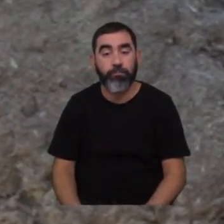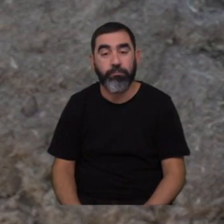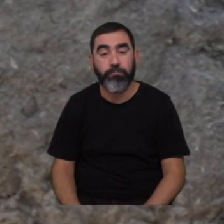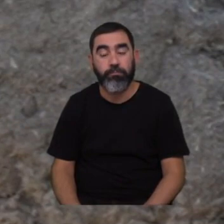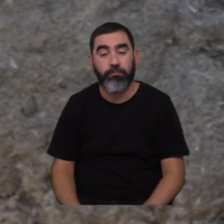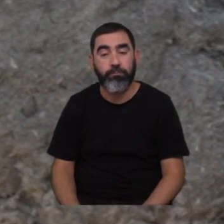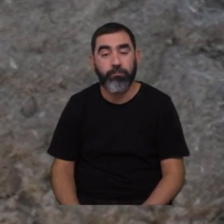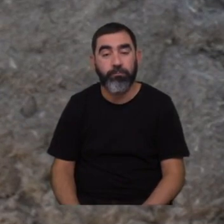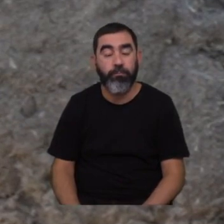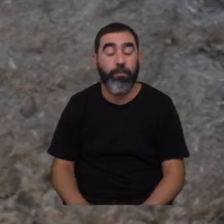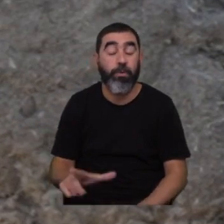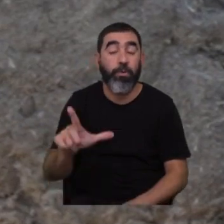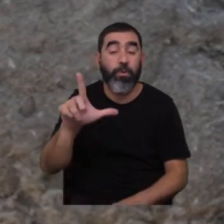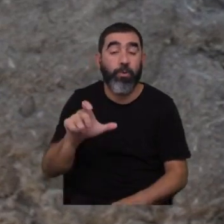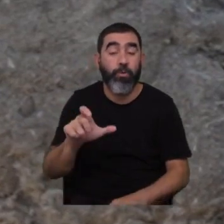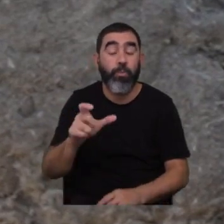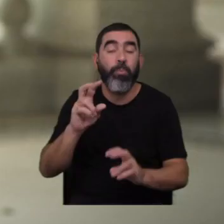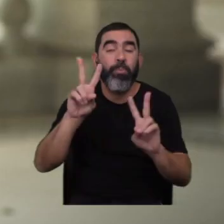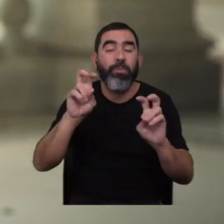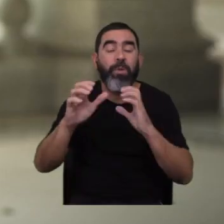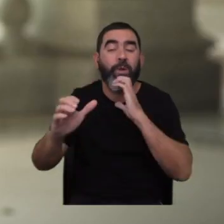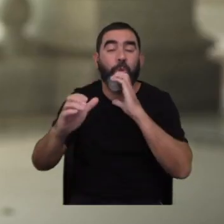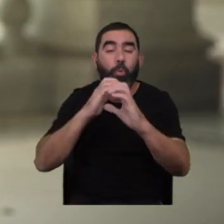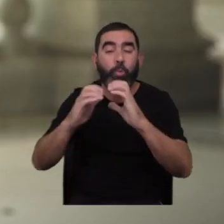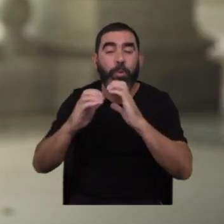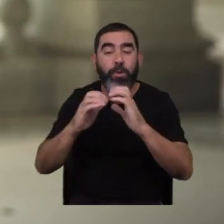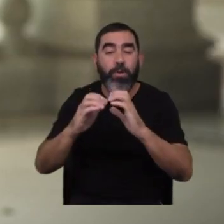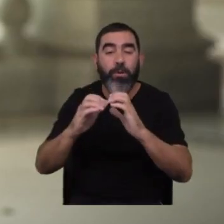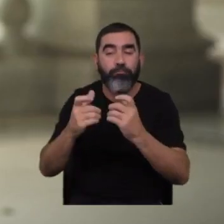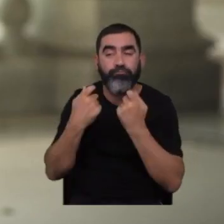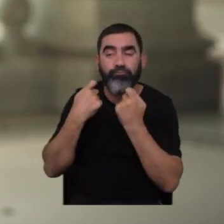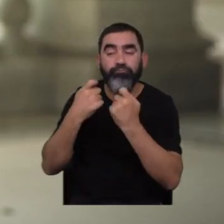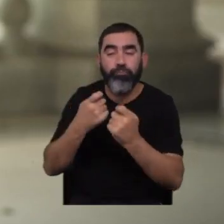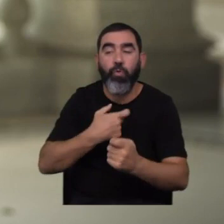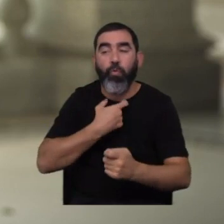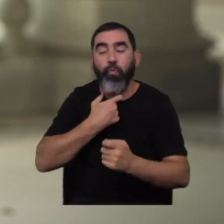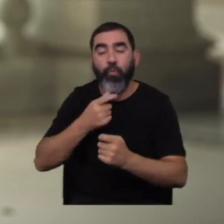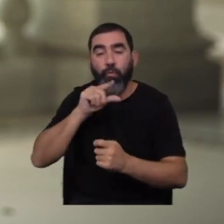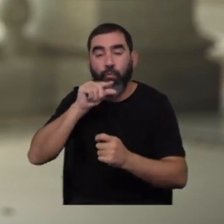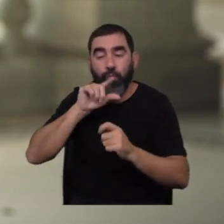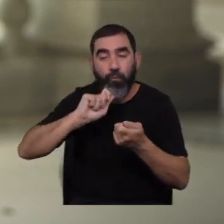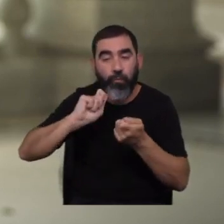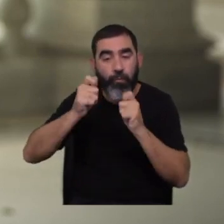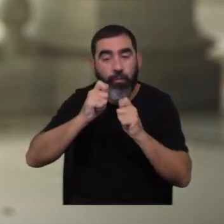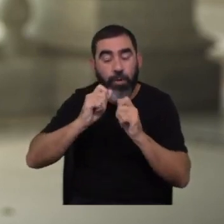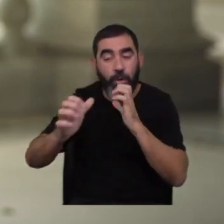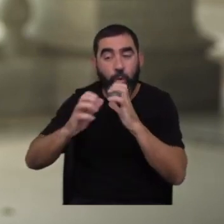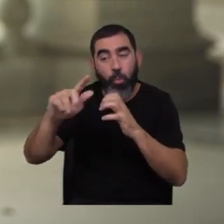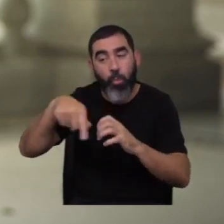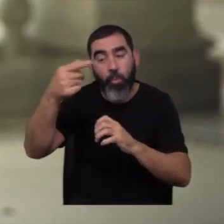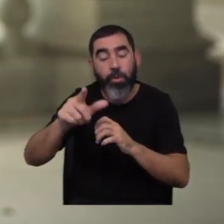Y bueno, esto obviamente en su comunicación, en el costo energético que puede tener modificar esas señales para poder